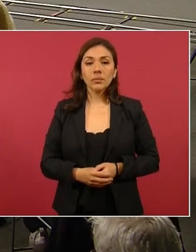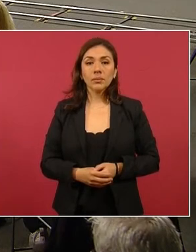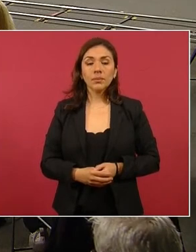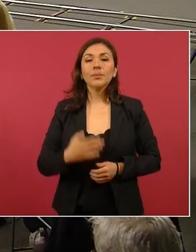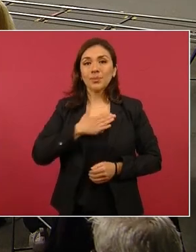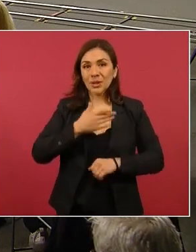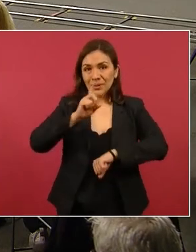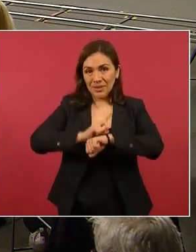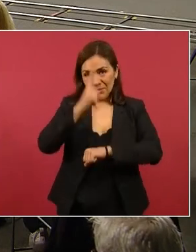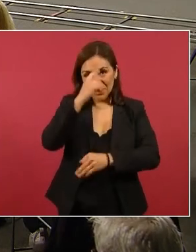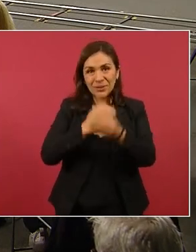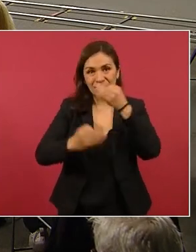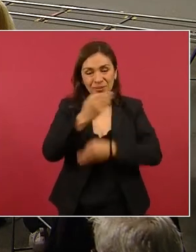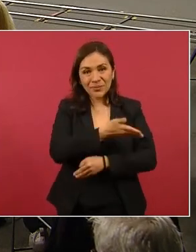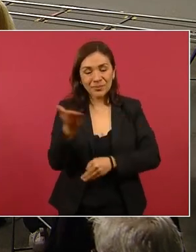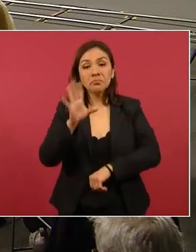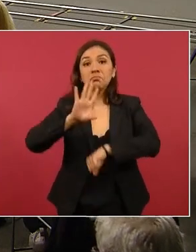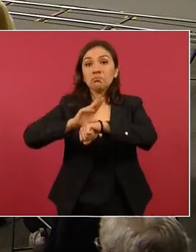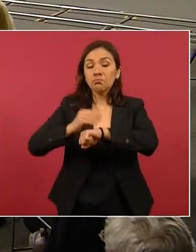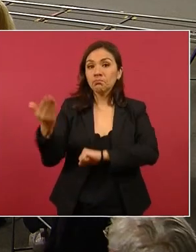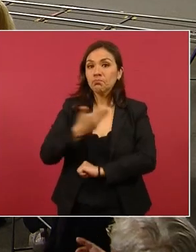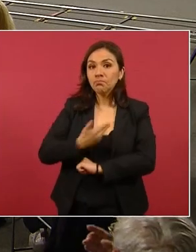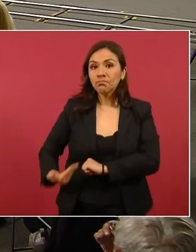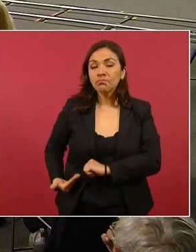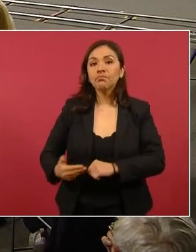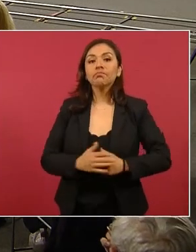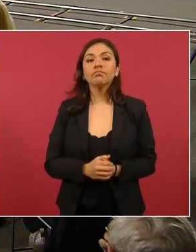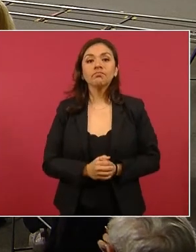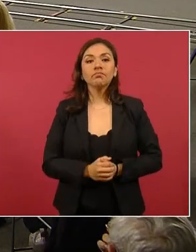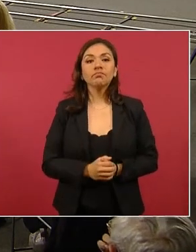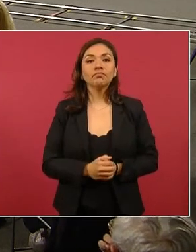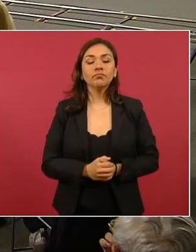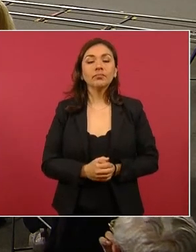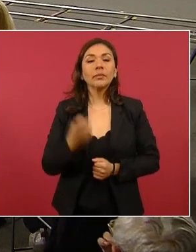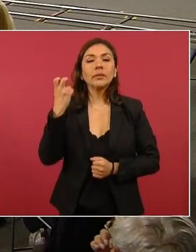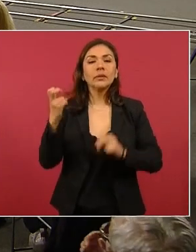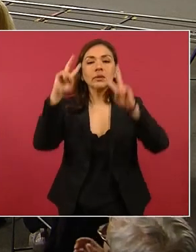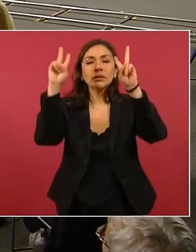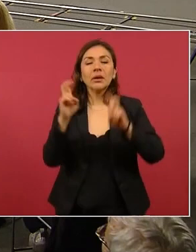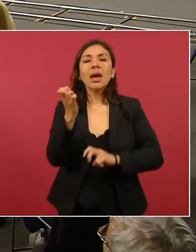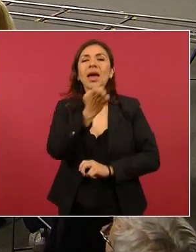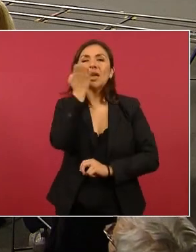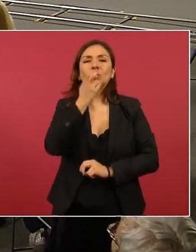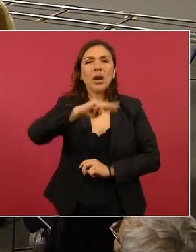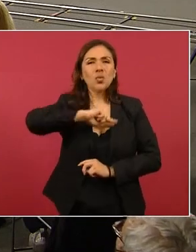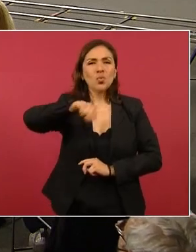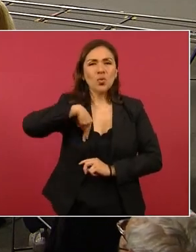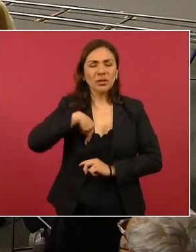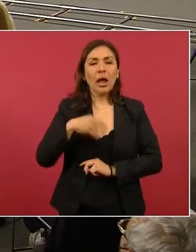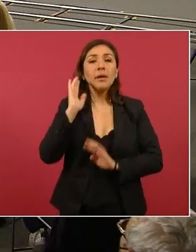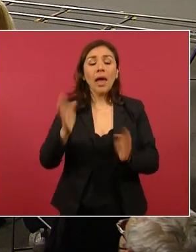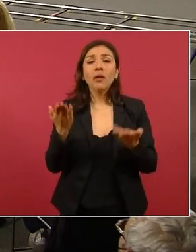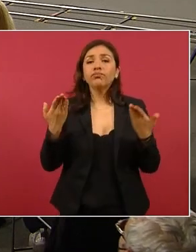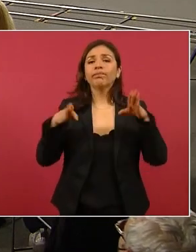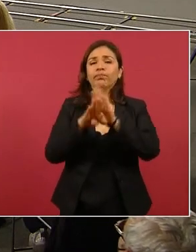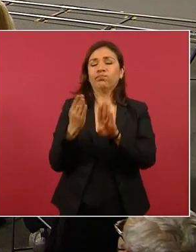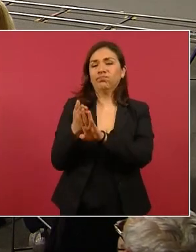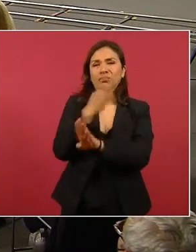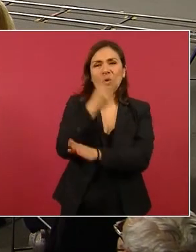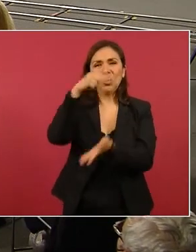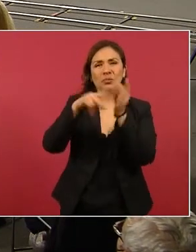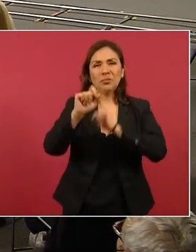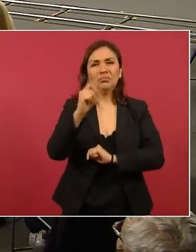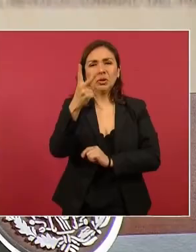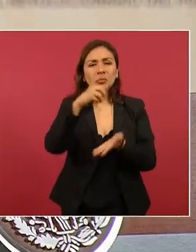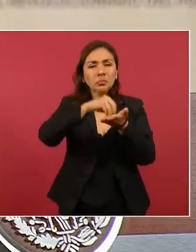Muy buenos días a todas, a todos. Con su permiso, señor presidente, en lo que respecta a la escuela es nuestra, cerramos 2022 con